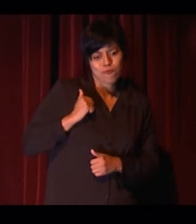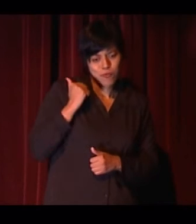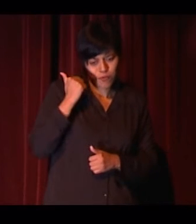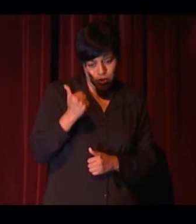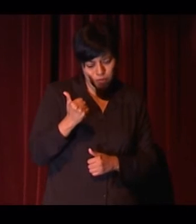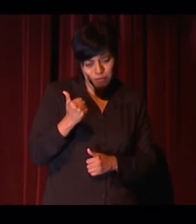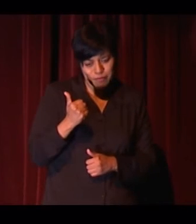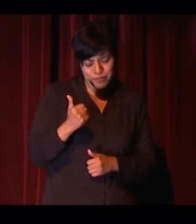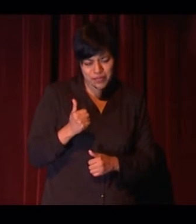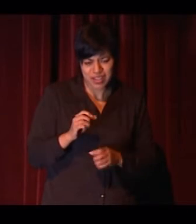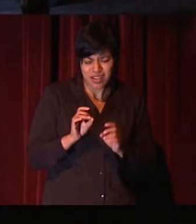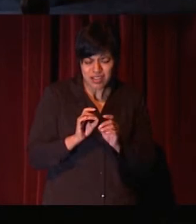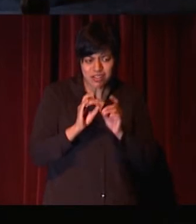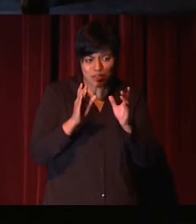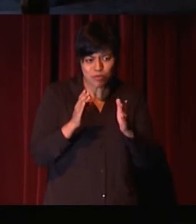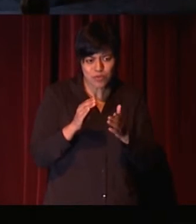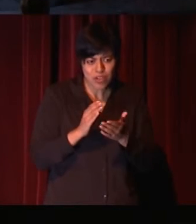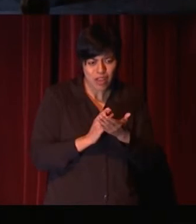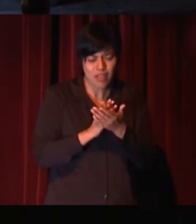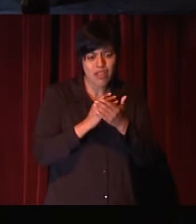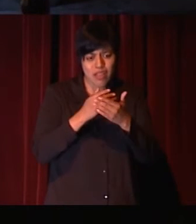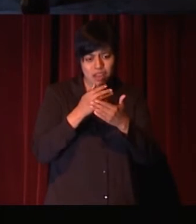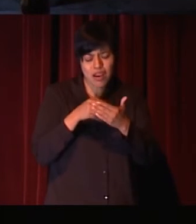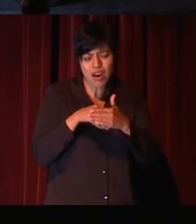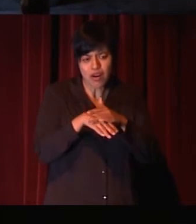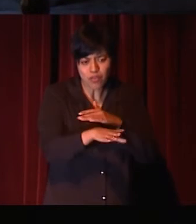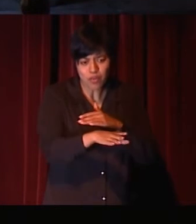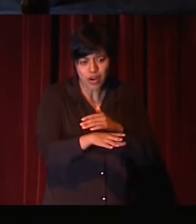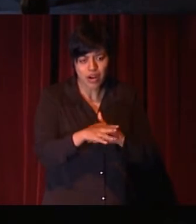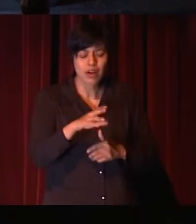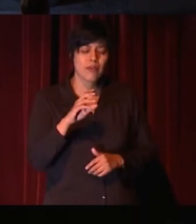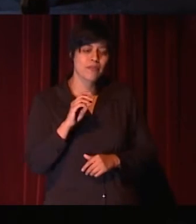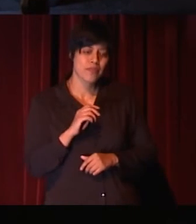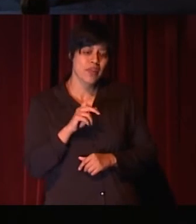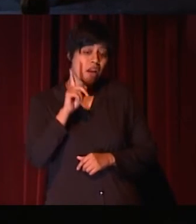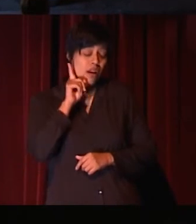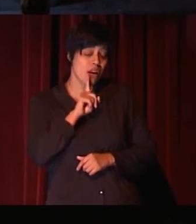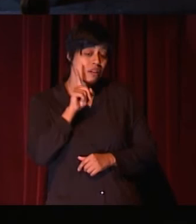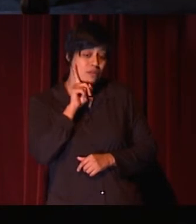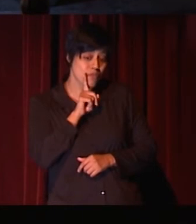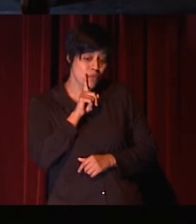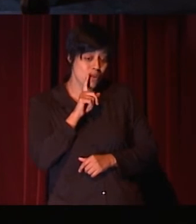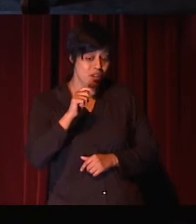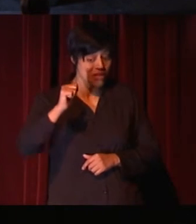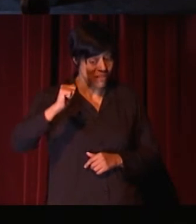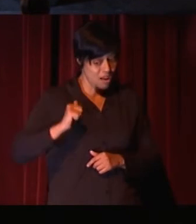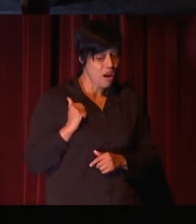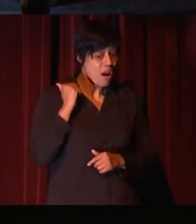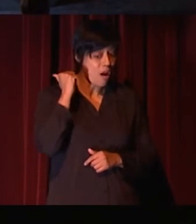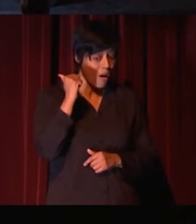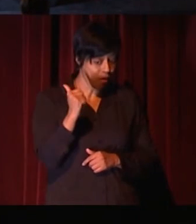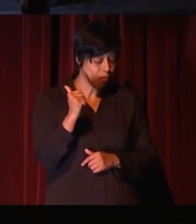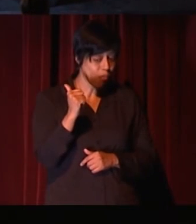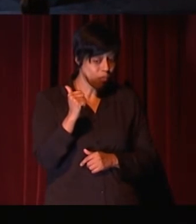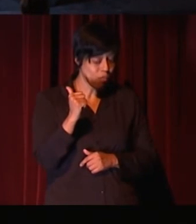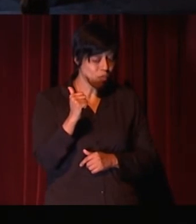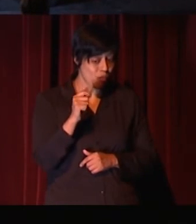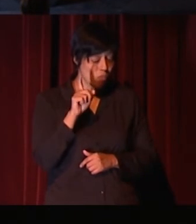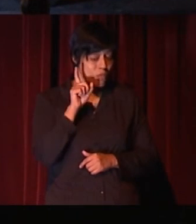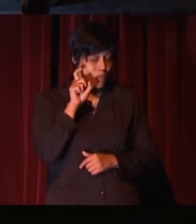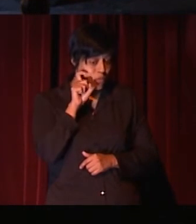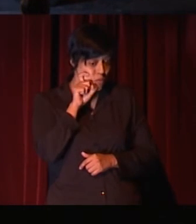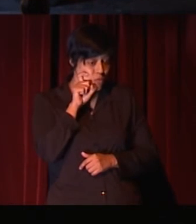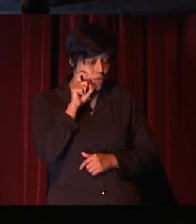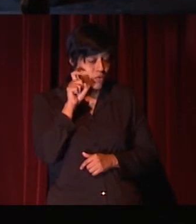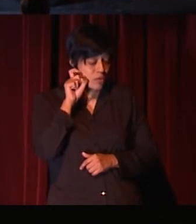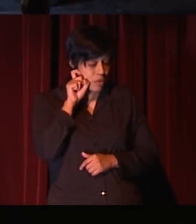qué pasa ahí afuera el 44% de las mujeres en méjico han vivido de violencia sexual y eso solamente es la estadística